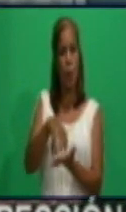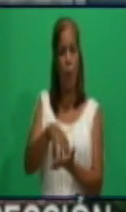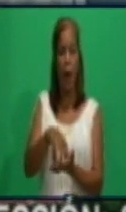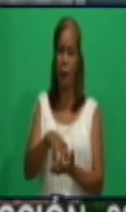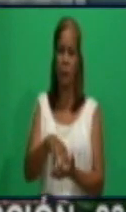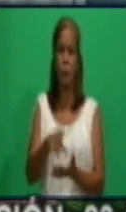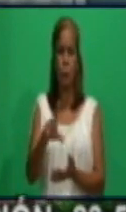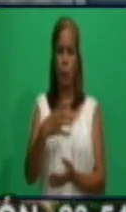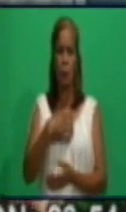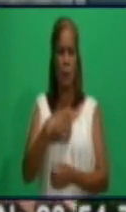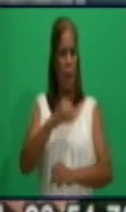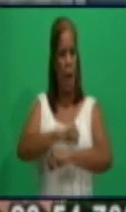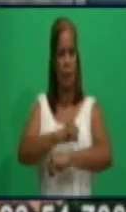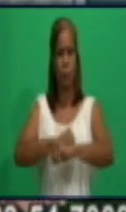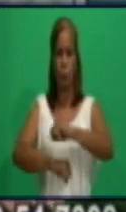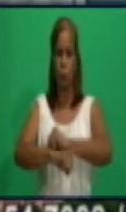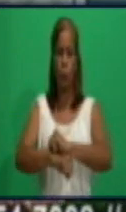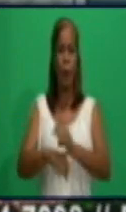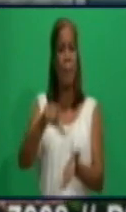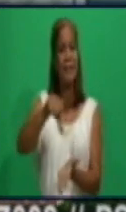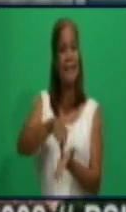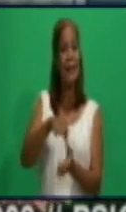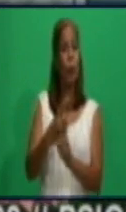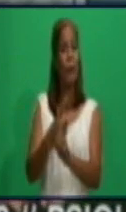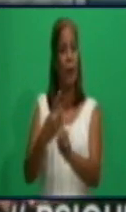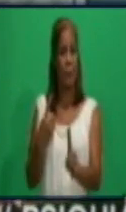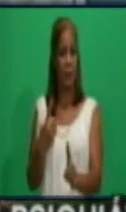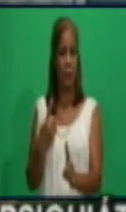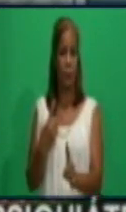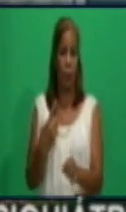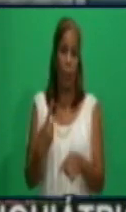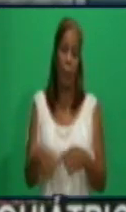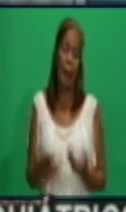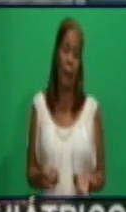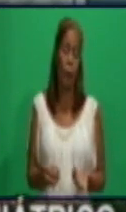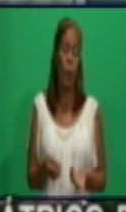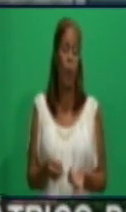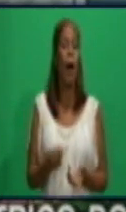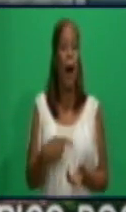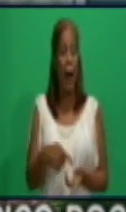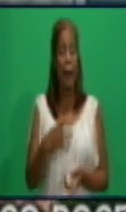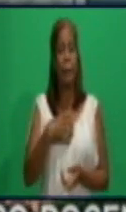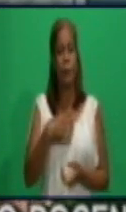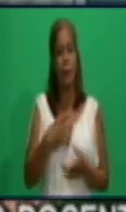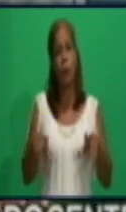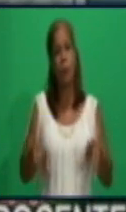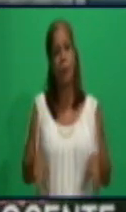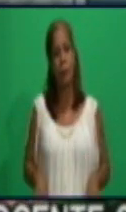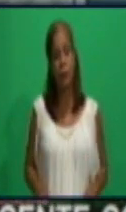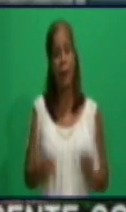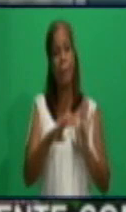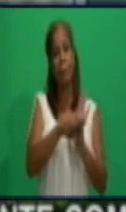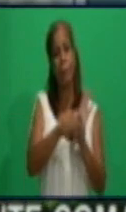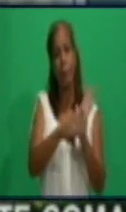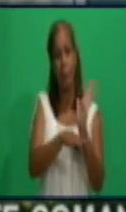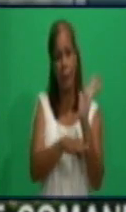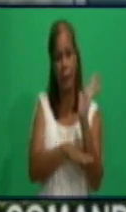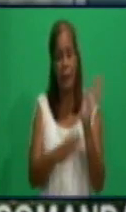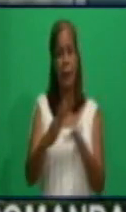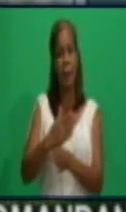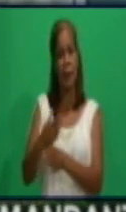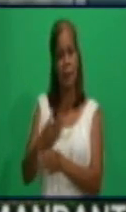estructuralmente constructivo para ser un centro de aislamiento y entonces ha habido que adoptar medidas y situaciones allí. Y fíjese